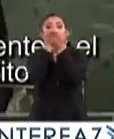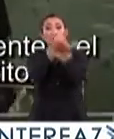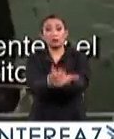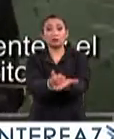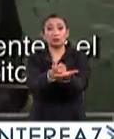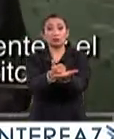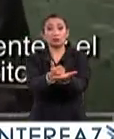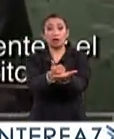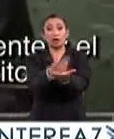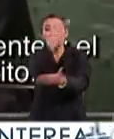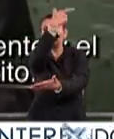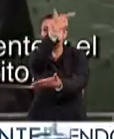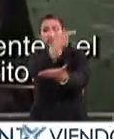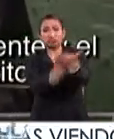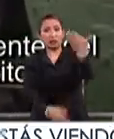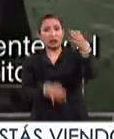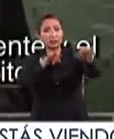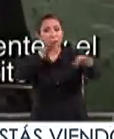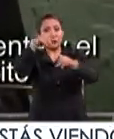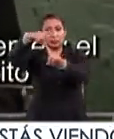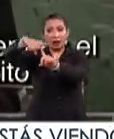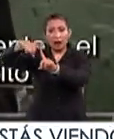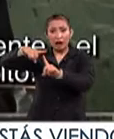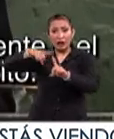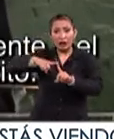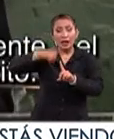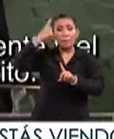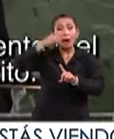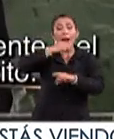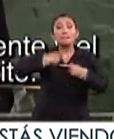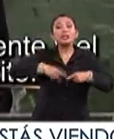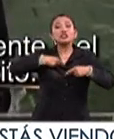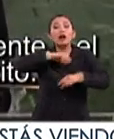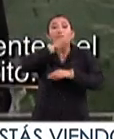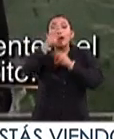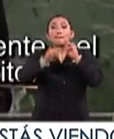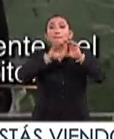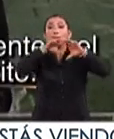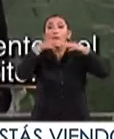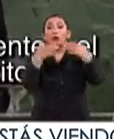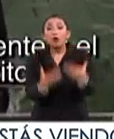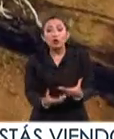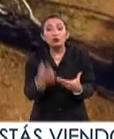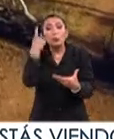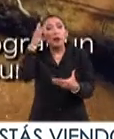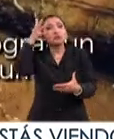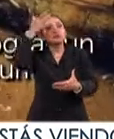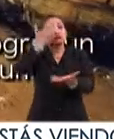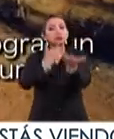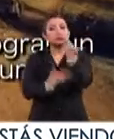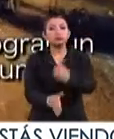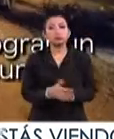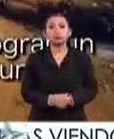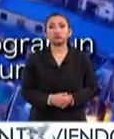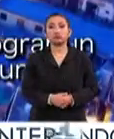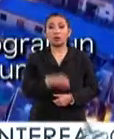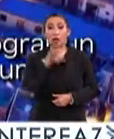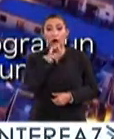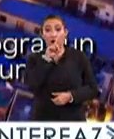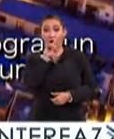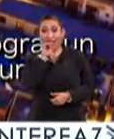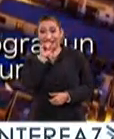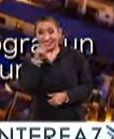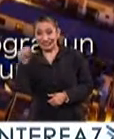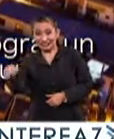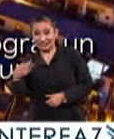a to-do list for people and planet and the blueprint for success. The SDGs are an agenda